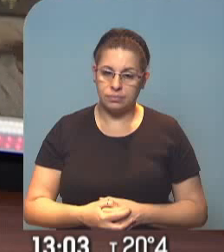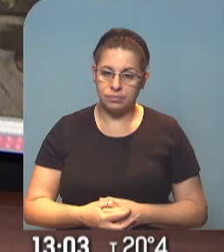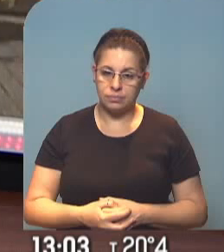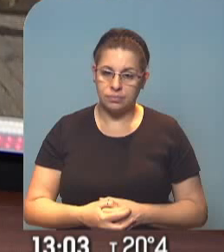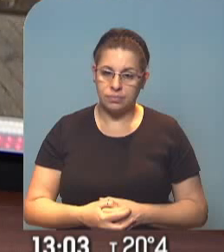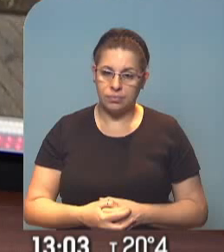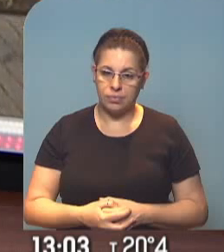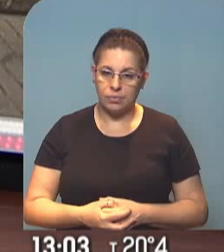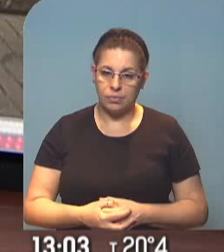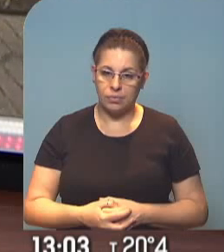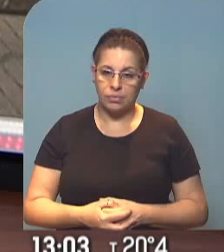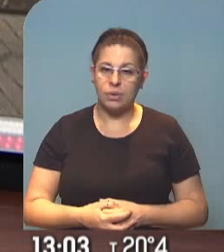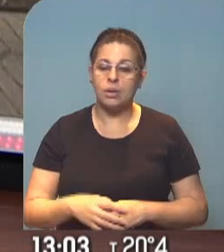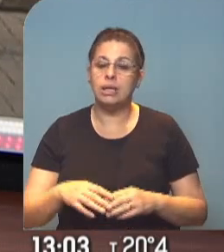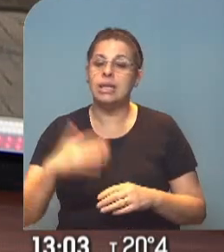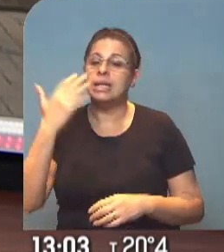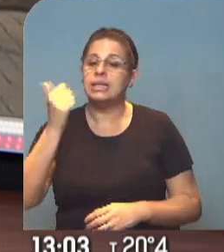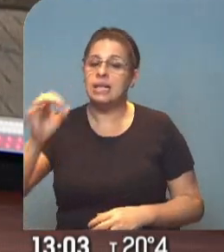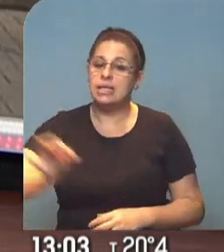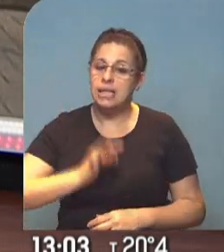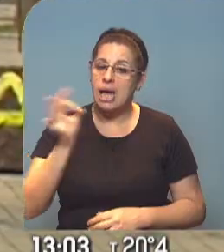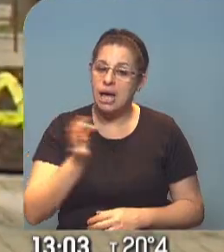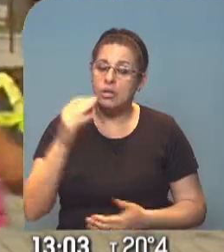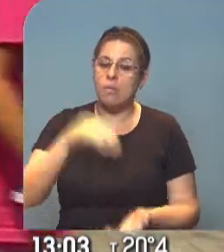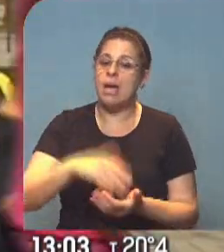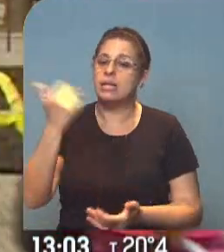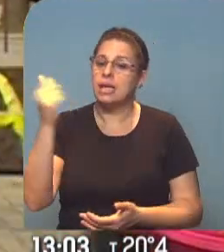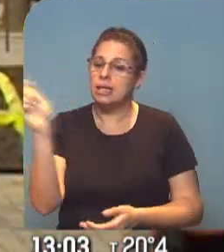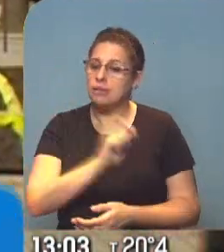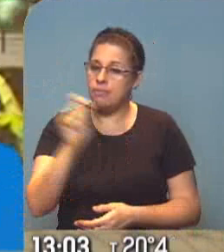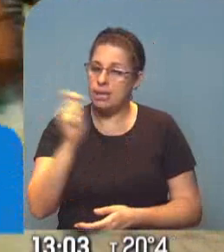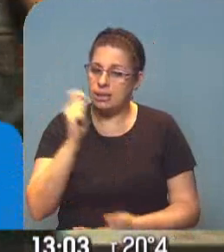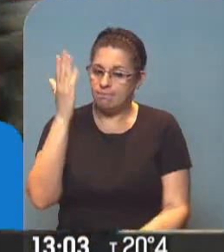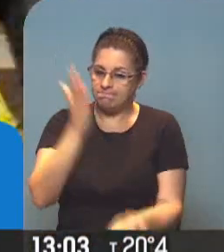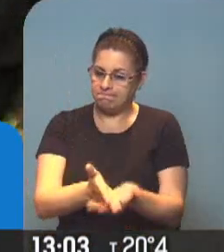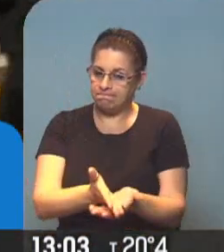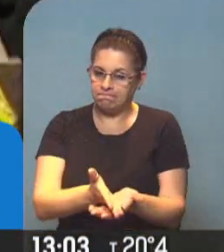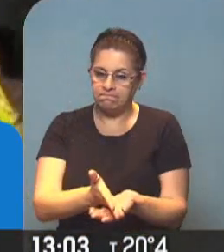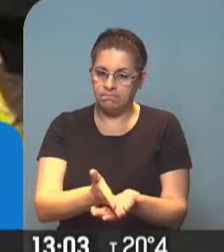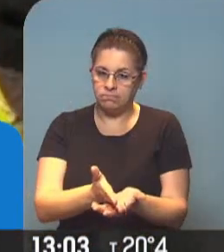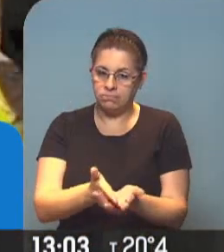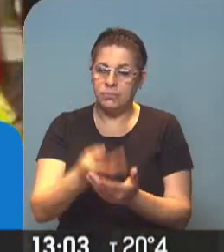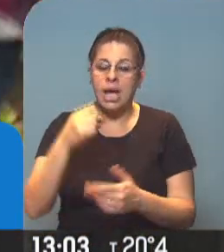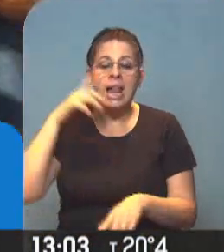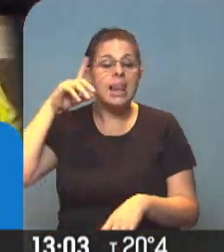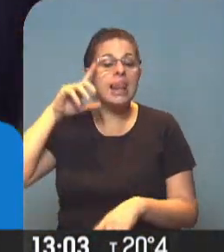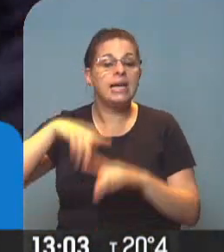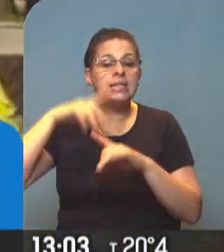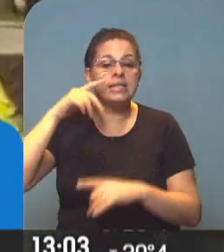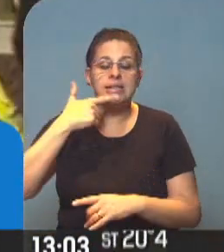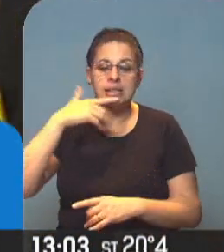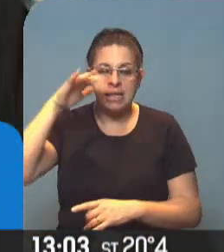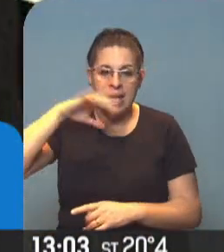bueno fueron seis años y seis meses la condena para alexis zárate